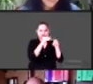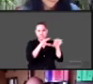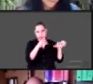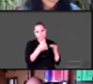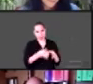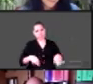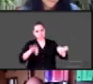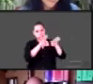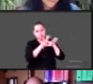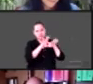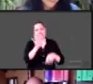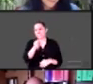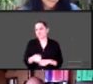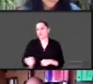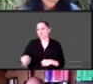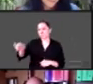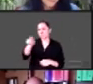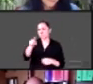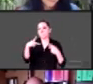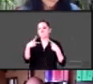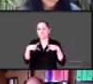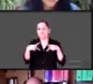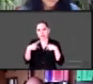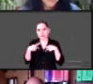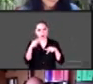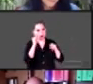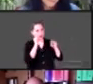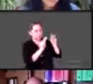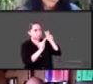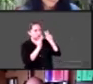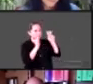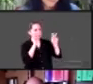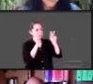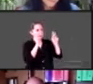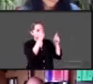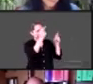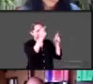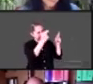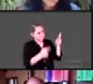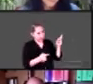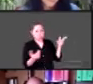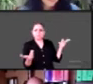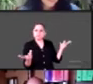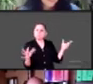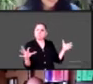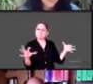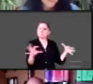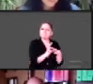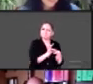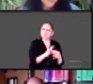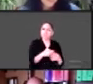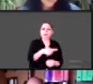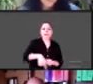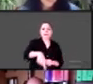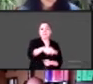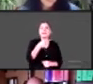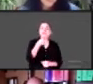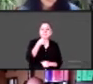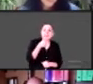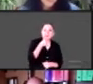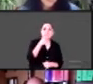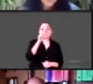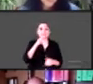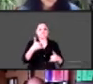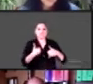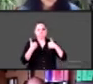auditorio lo estará ya dando seguimiento en cuanto a desafortunadamente las condiciones de pobreza de las niñas, niños y adolescentes de nuestro